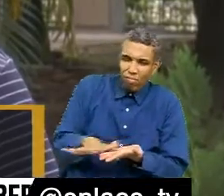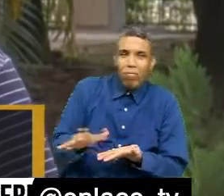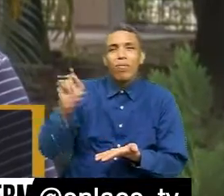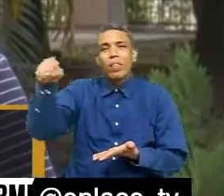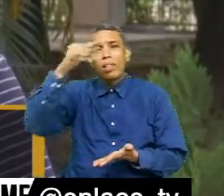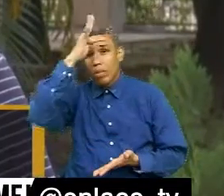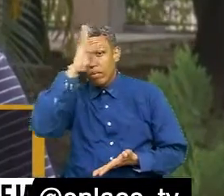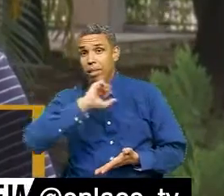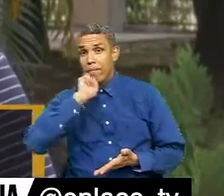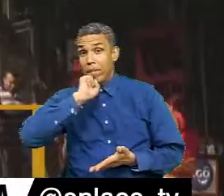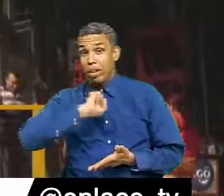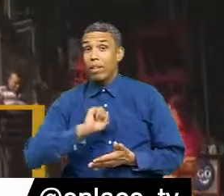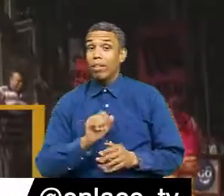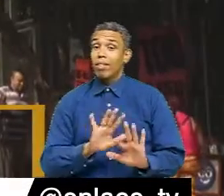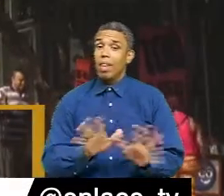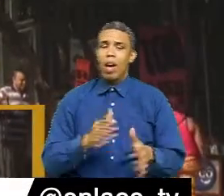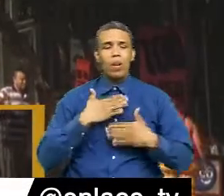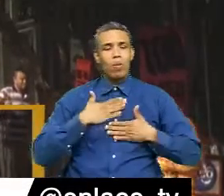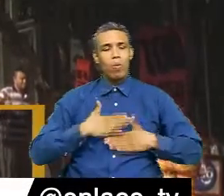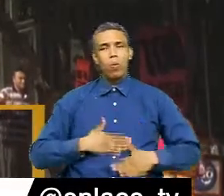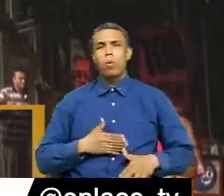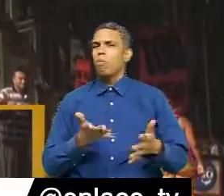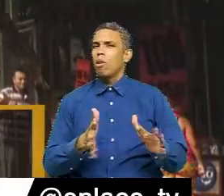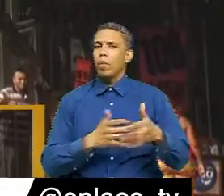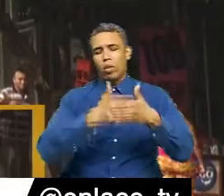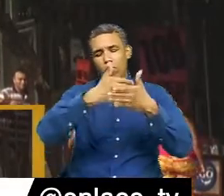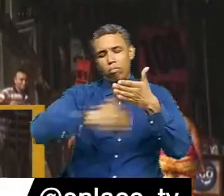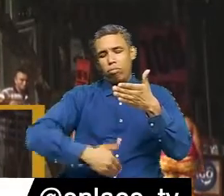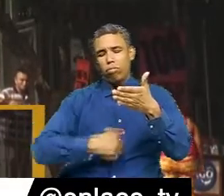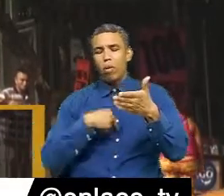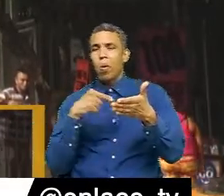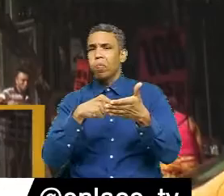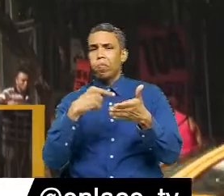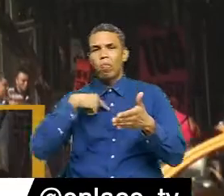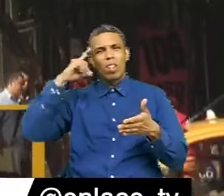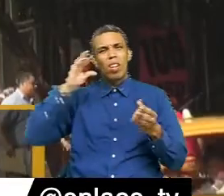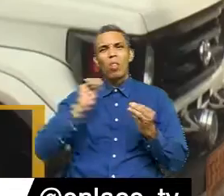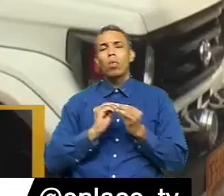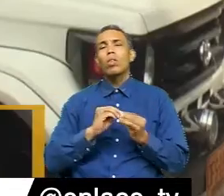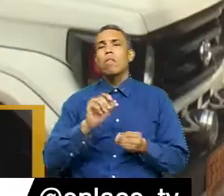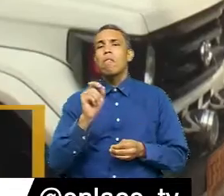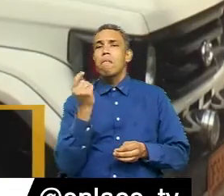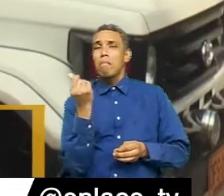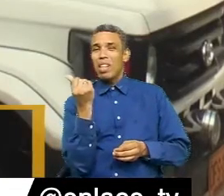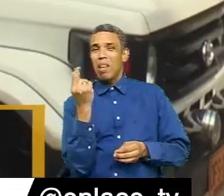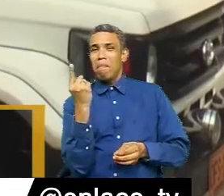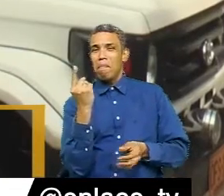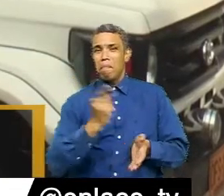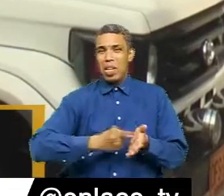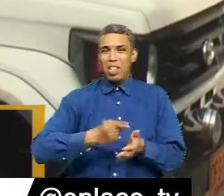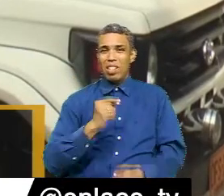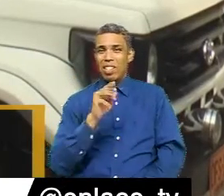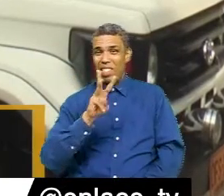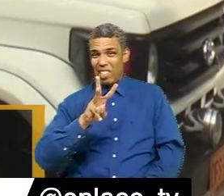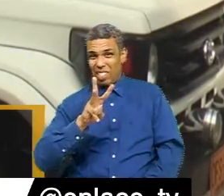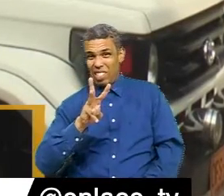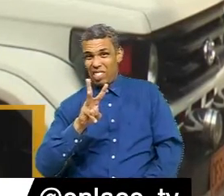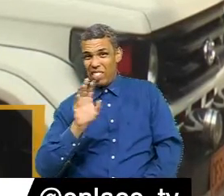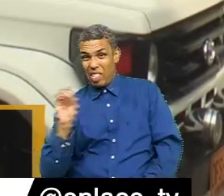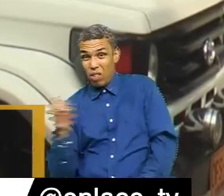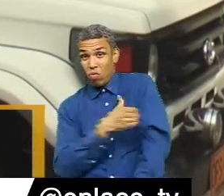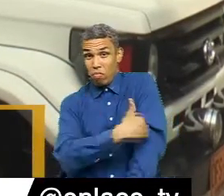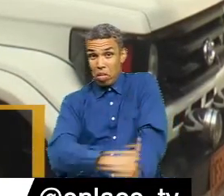Medio de un contrato por valor de 1.316 millones de pesos. Consiste en la dotación de equipos